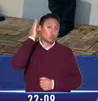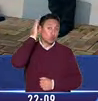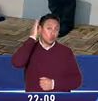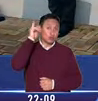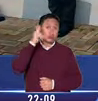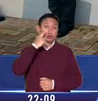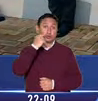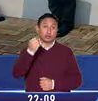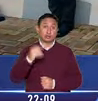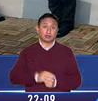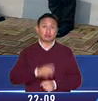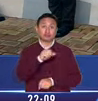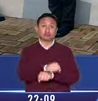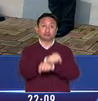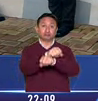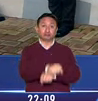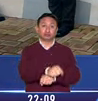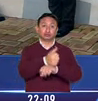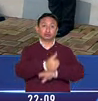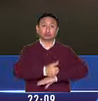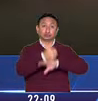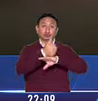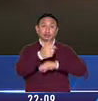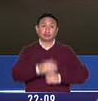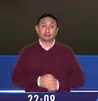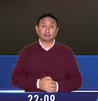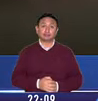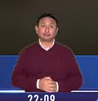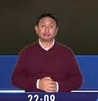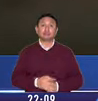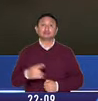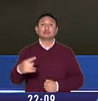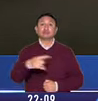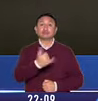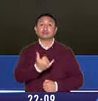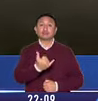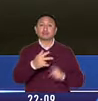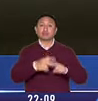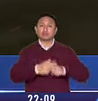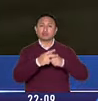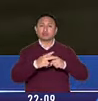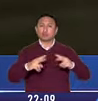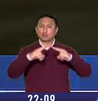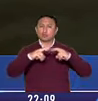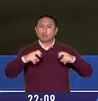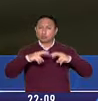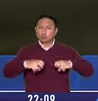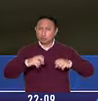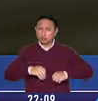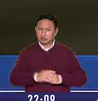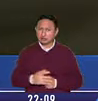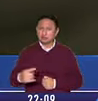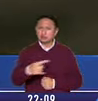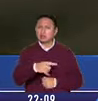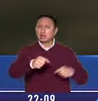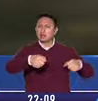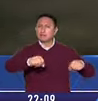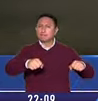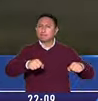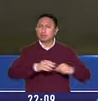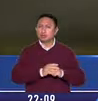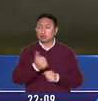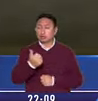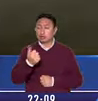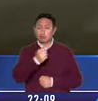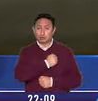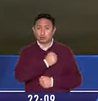detenidos y puestos a órdenes de las autoridades competentes, mientras que se realizan las investigaciones pertinentes para conocer si la motocicleta